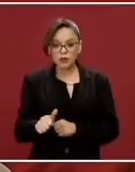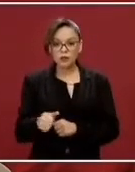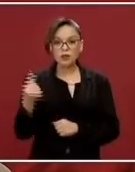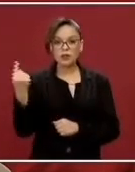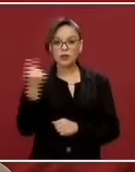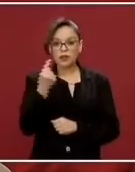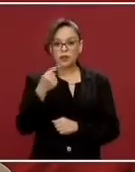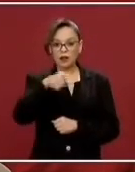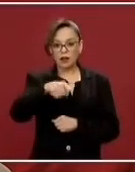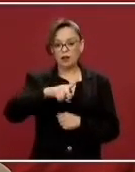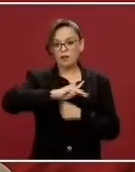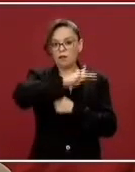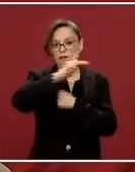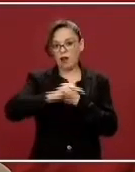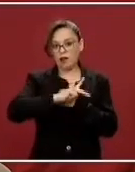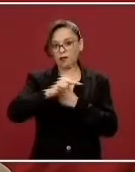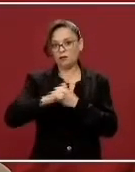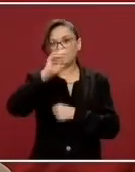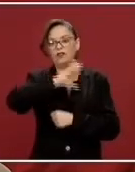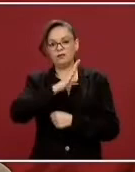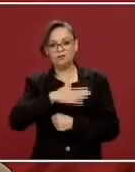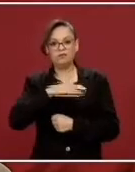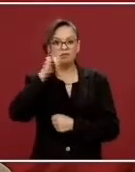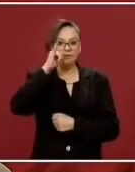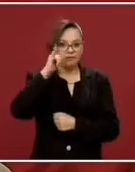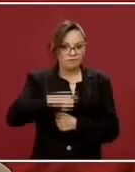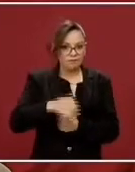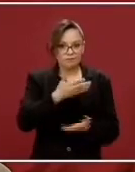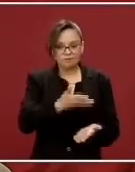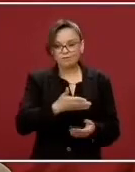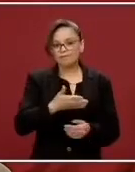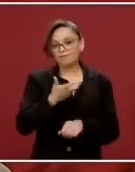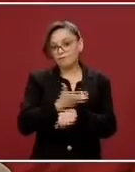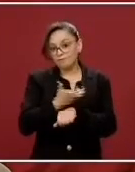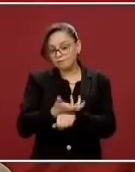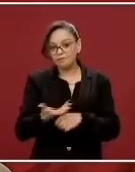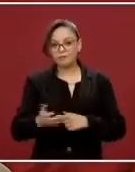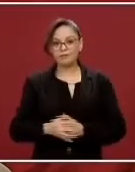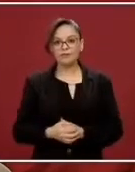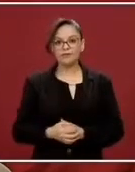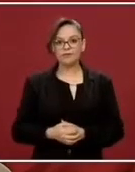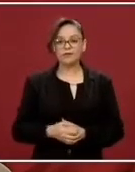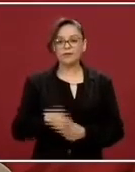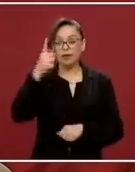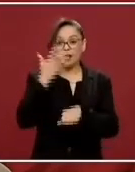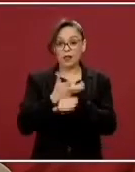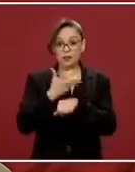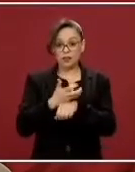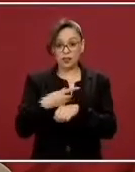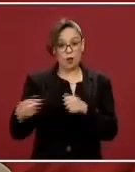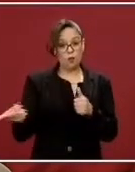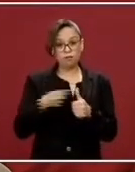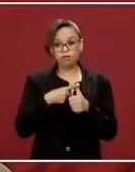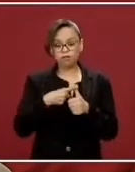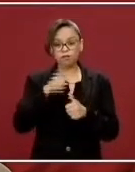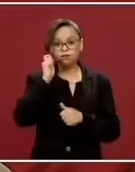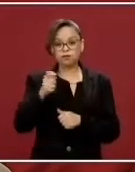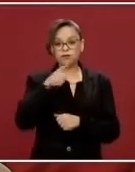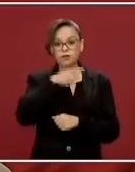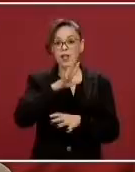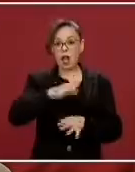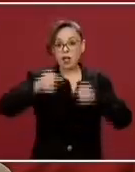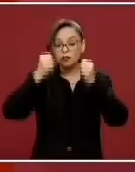aquí mencionados. Para ilustrarlo, Estados Unidos tuvo su primer caso confirmado el 25 de